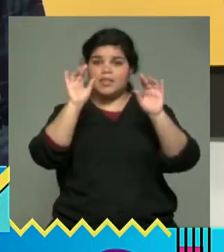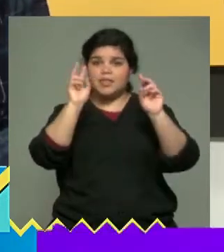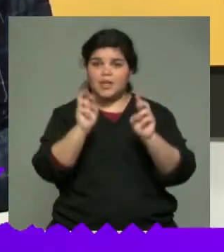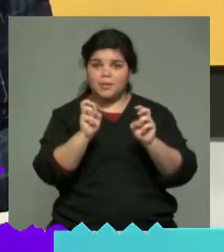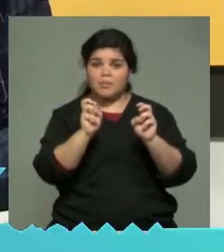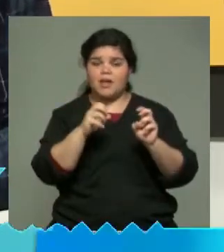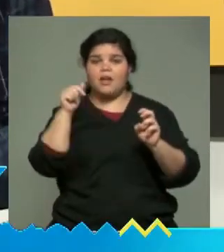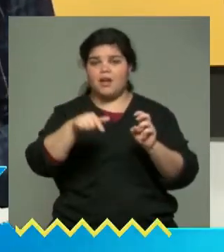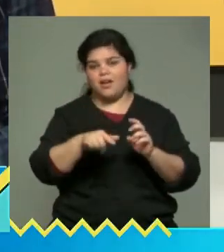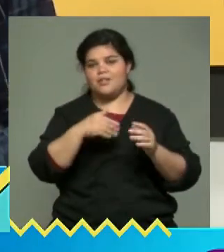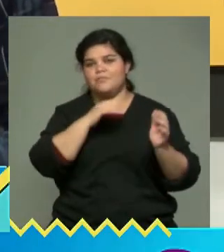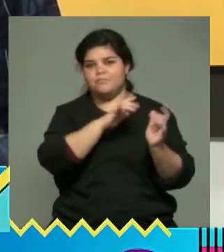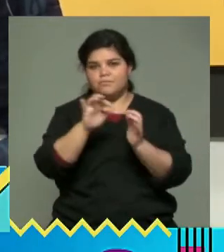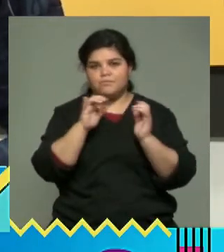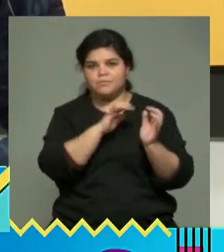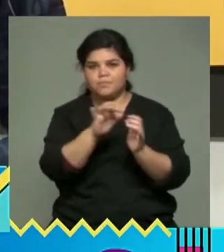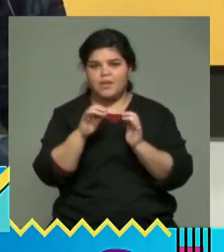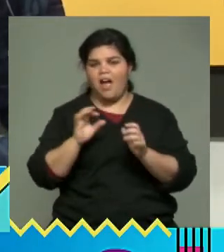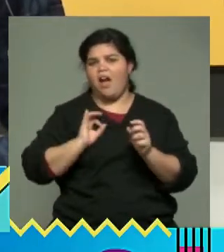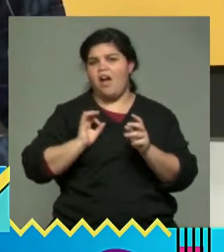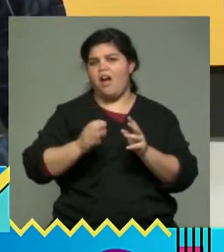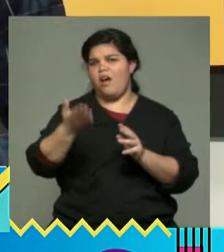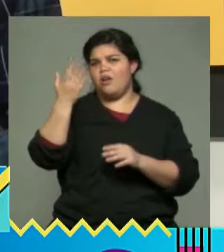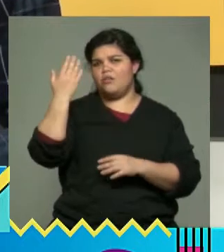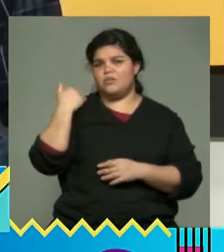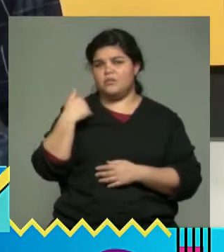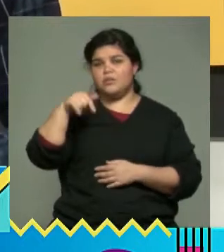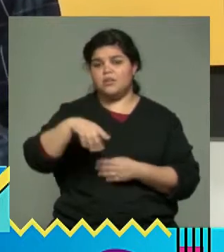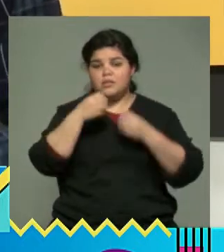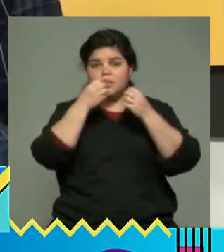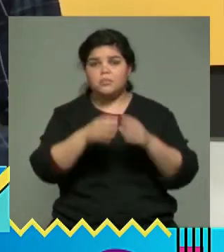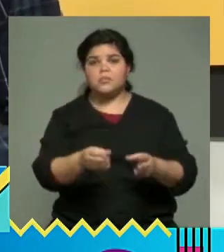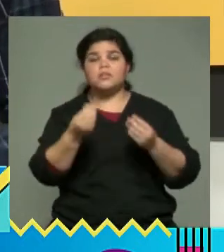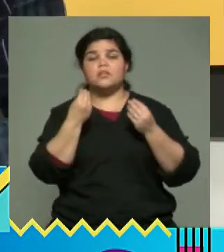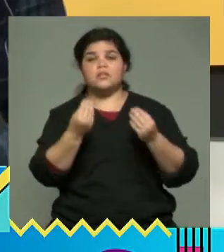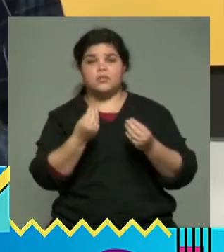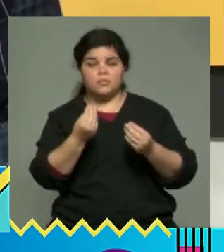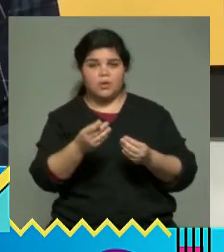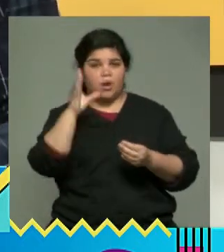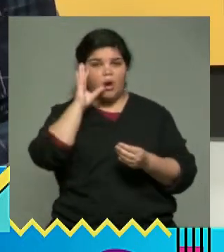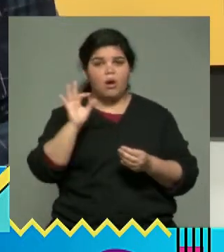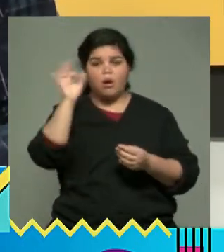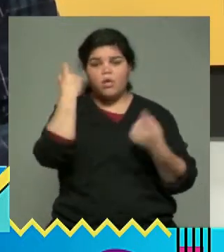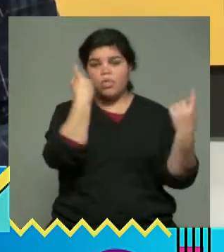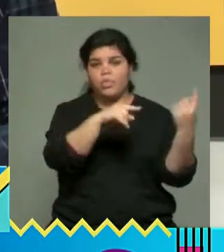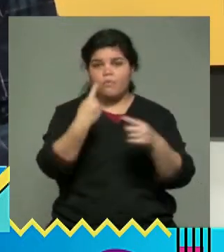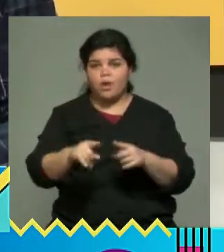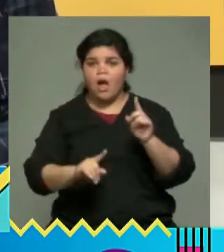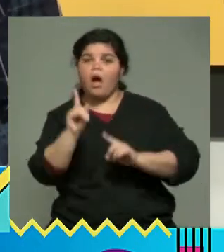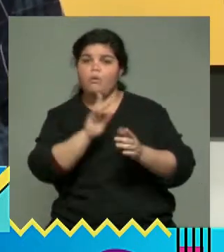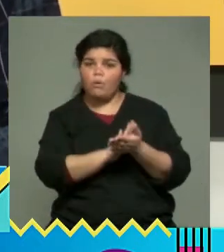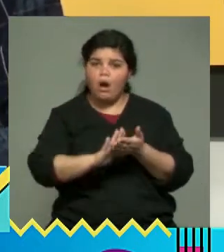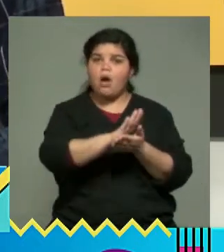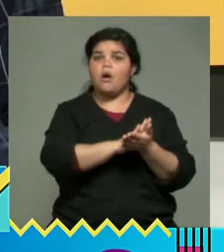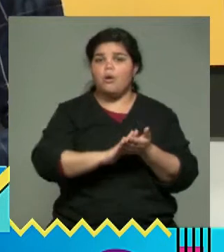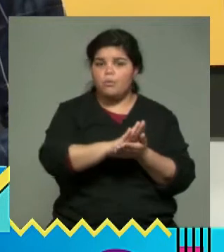puesto en la agenda de los medios ya hace algunos años y que surge a partir de distintas posturas válidas, con argumentos, y que a lo largo de esta